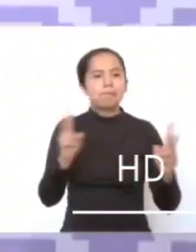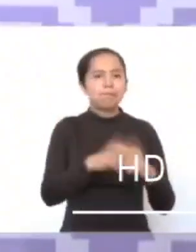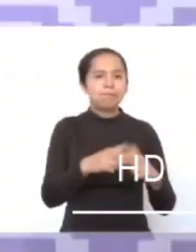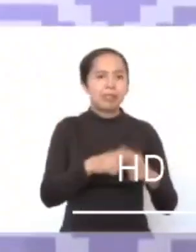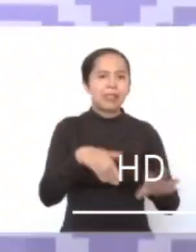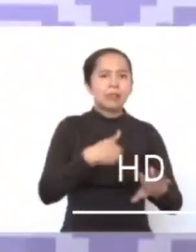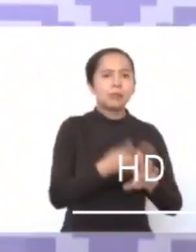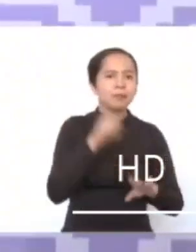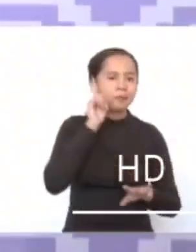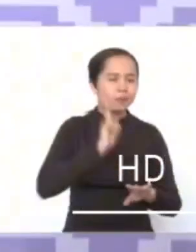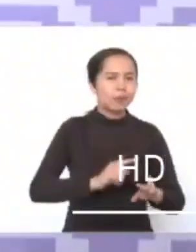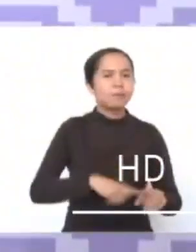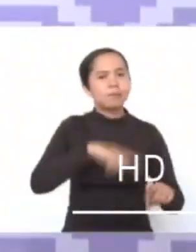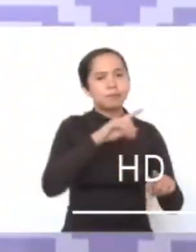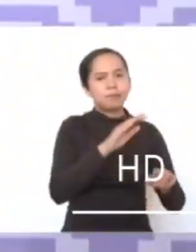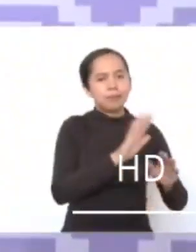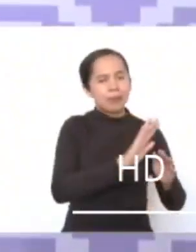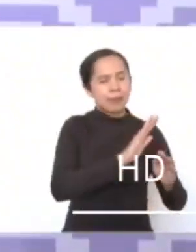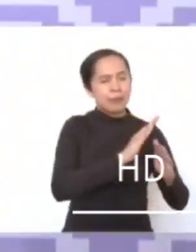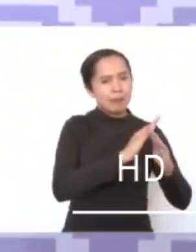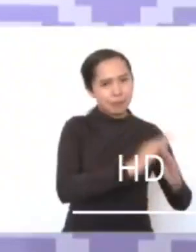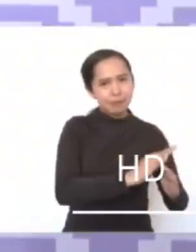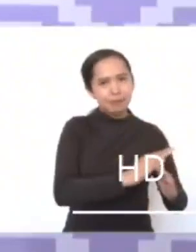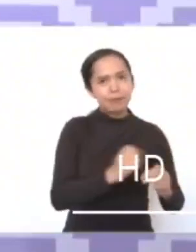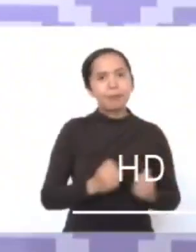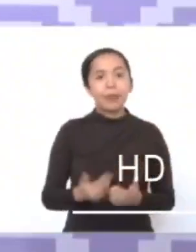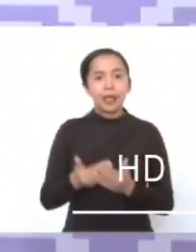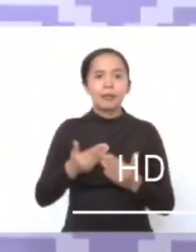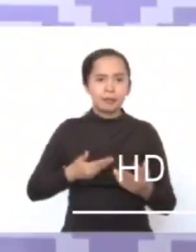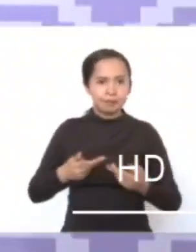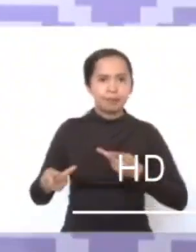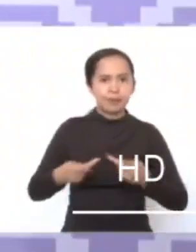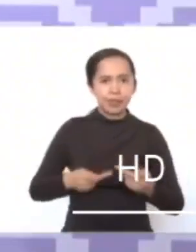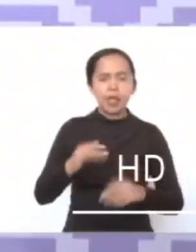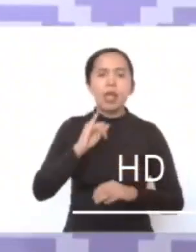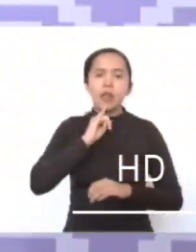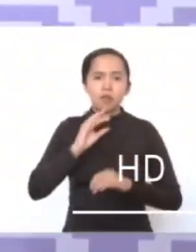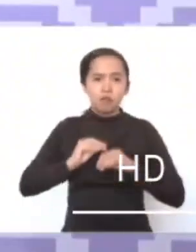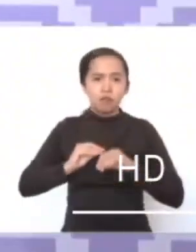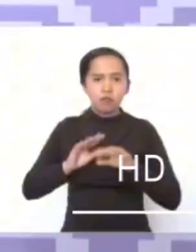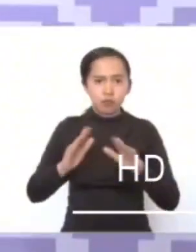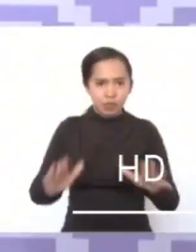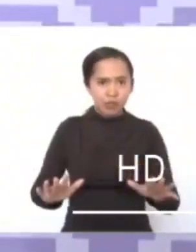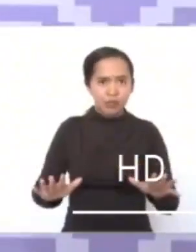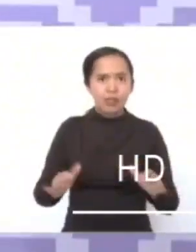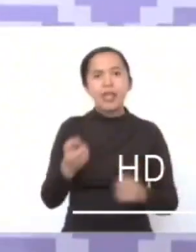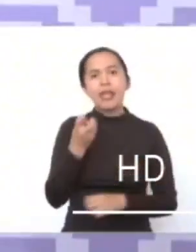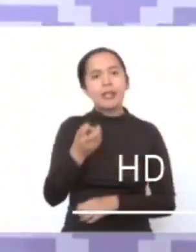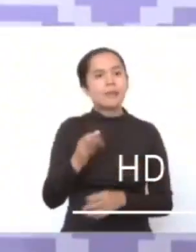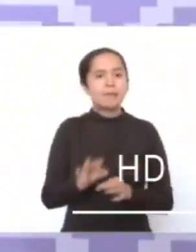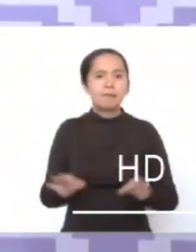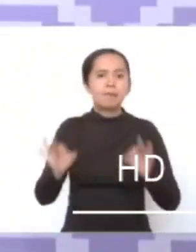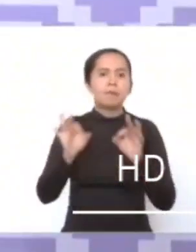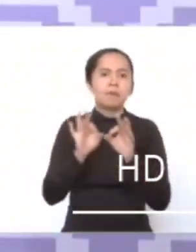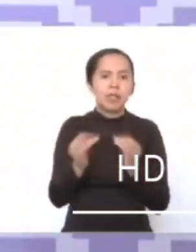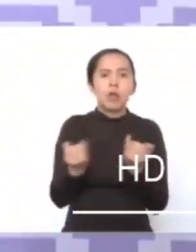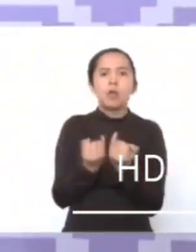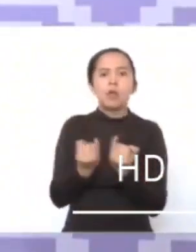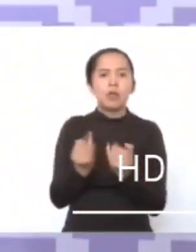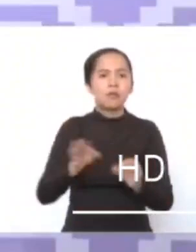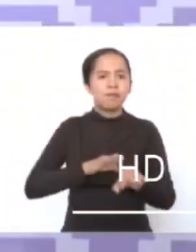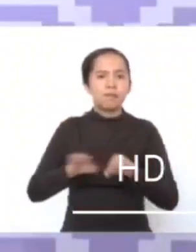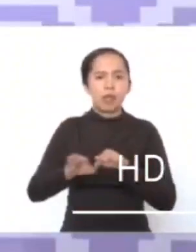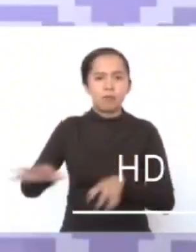violencia. La mejor atención es prevención. La información y formación es prevención. El